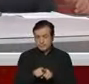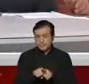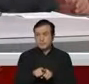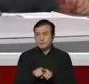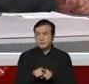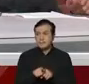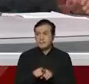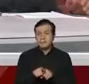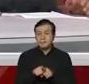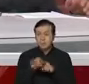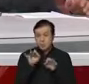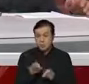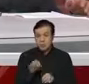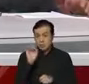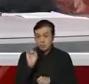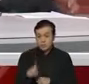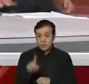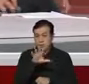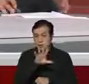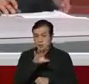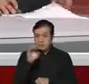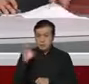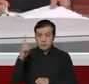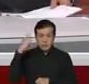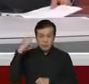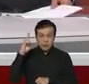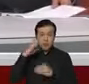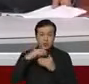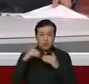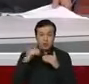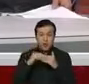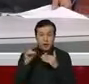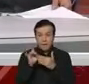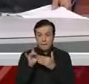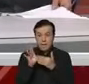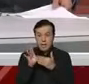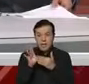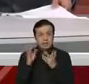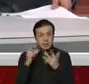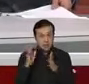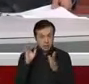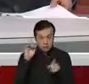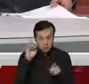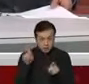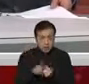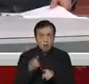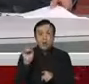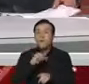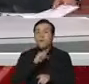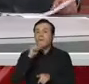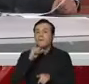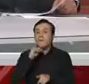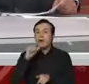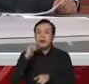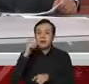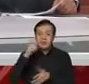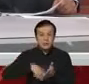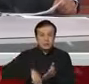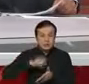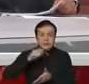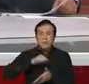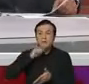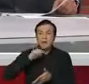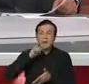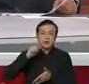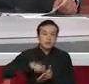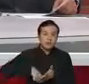prácticamente la eliminación de cerca de 1.500 millones de dólares en deuda, ¿ya está en firme o es necesario aún confirmar ciertas